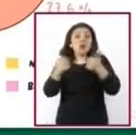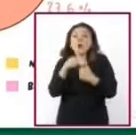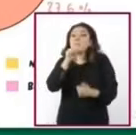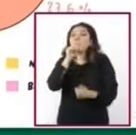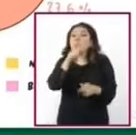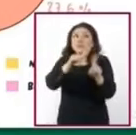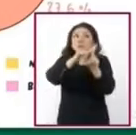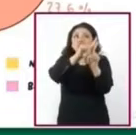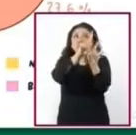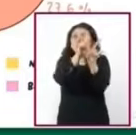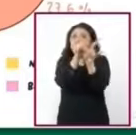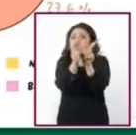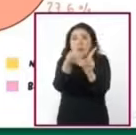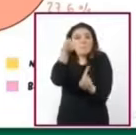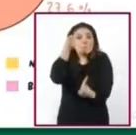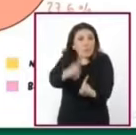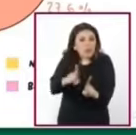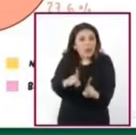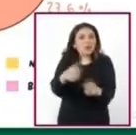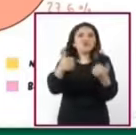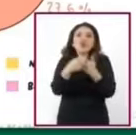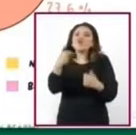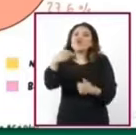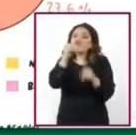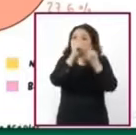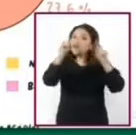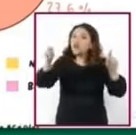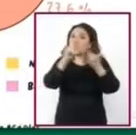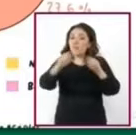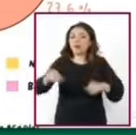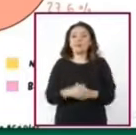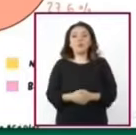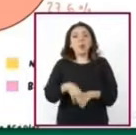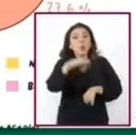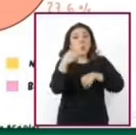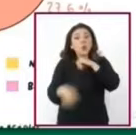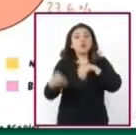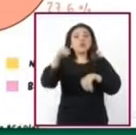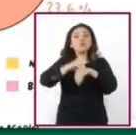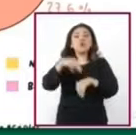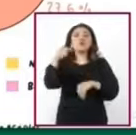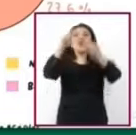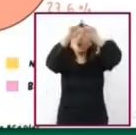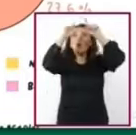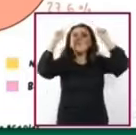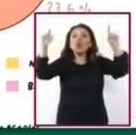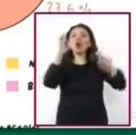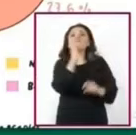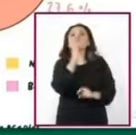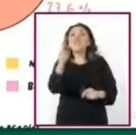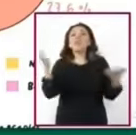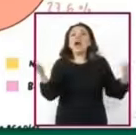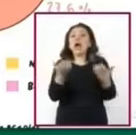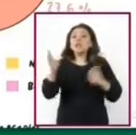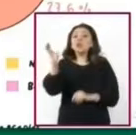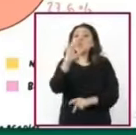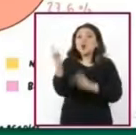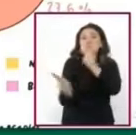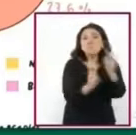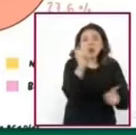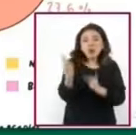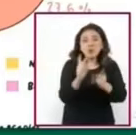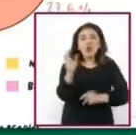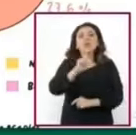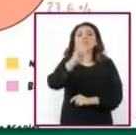conserven sus aberturas y etiquetas. Finalmente se escribe el título, la fecha en que se realizó la